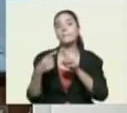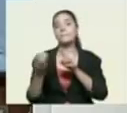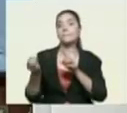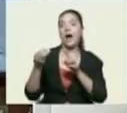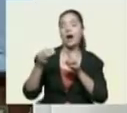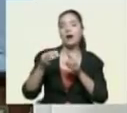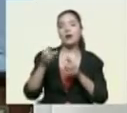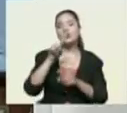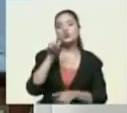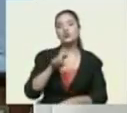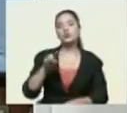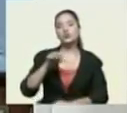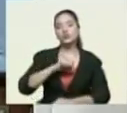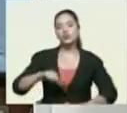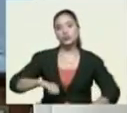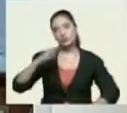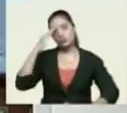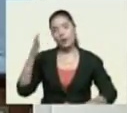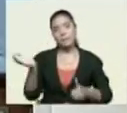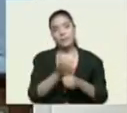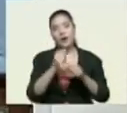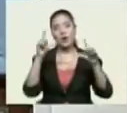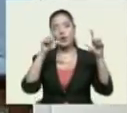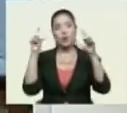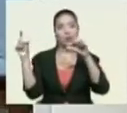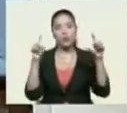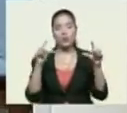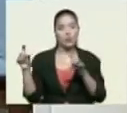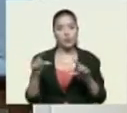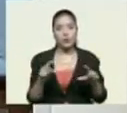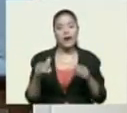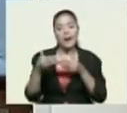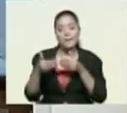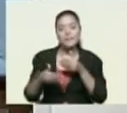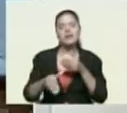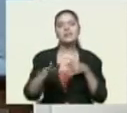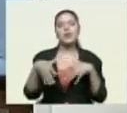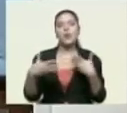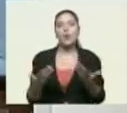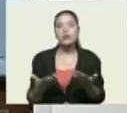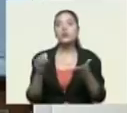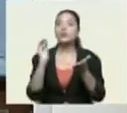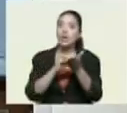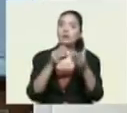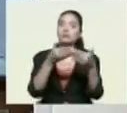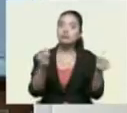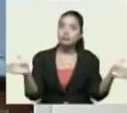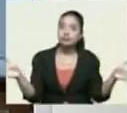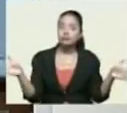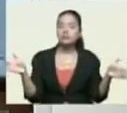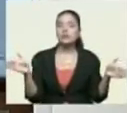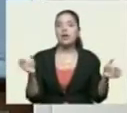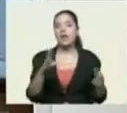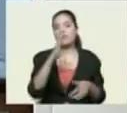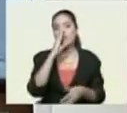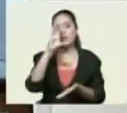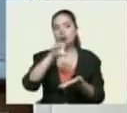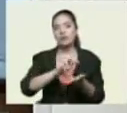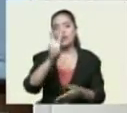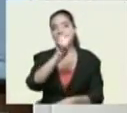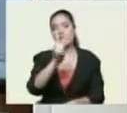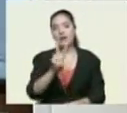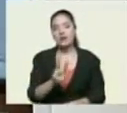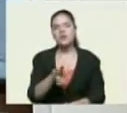están trabajando para recuperar nuestro cono monetario y a partir de cuándo será abierta esta cuenta en el Banco Central de